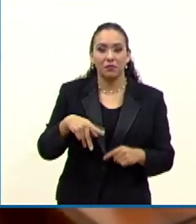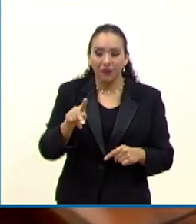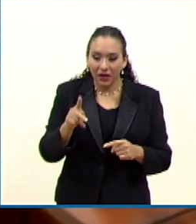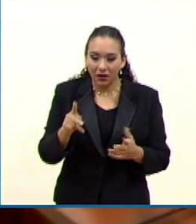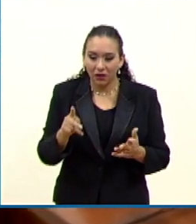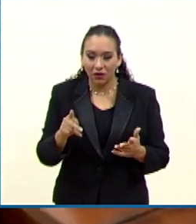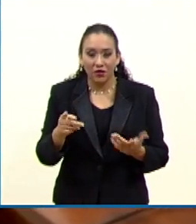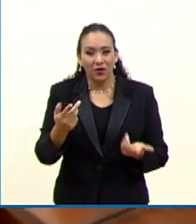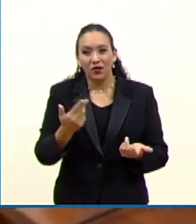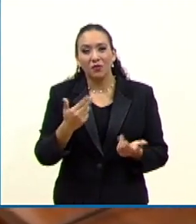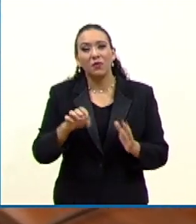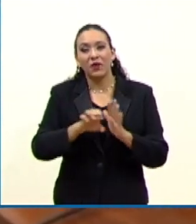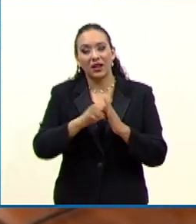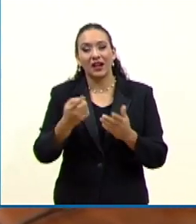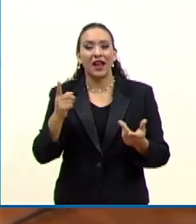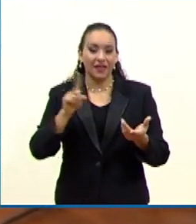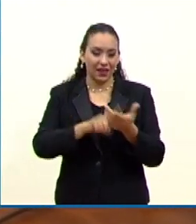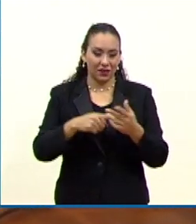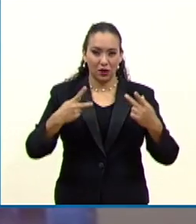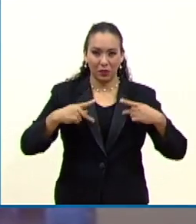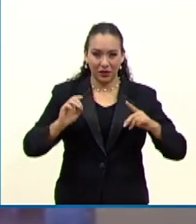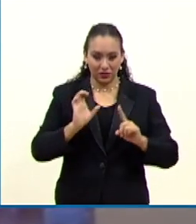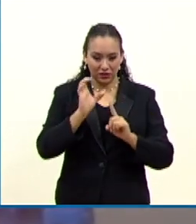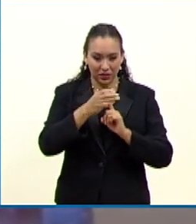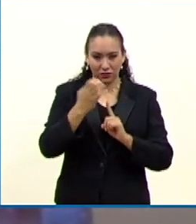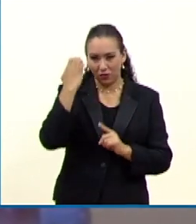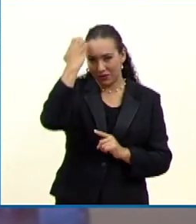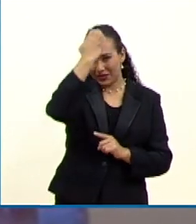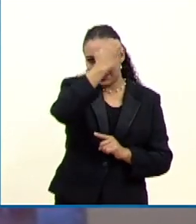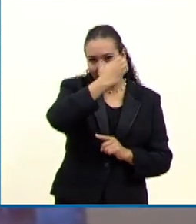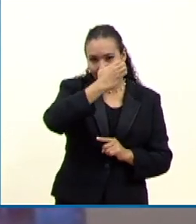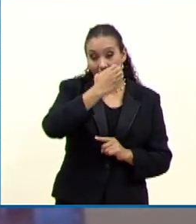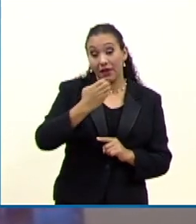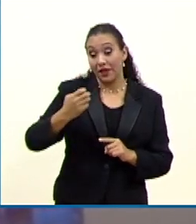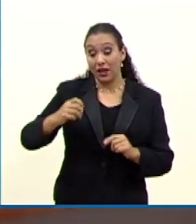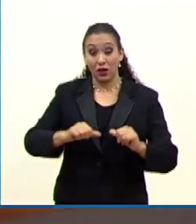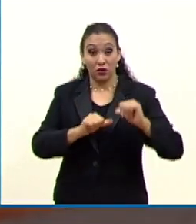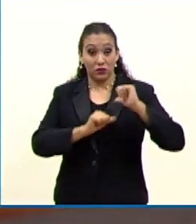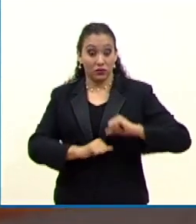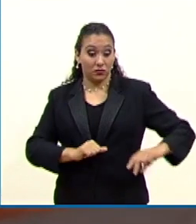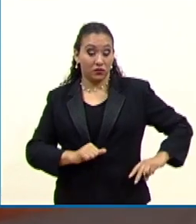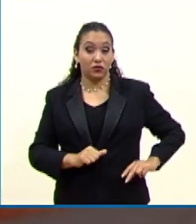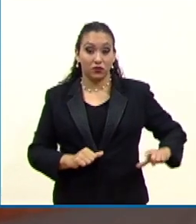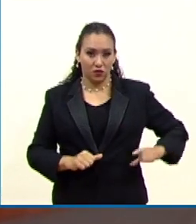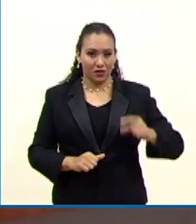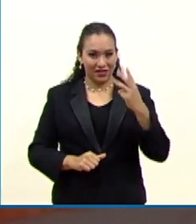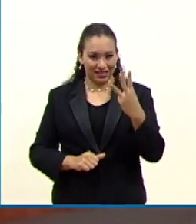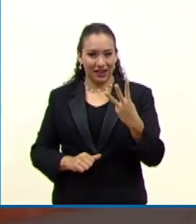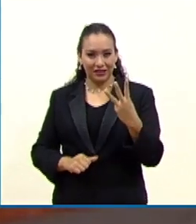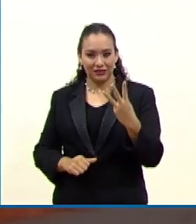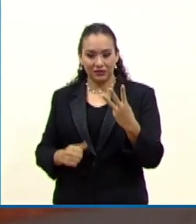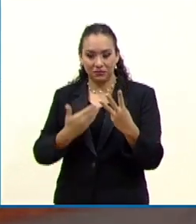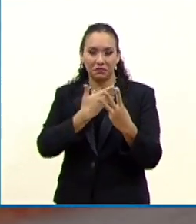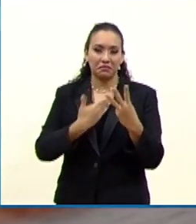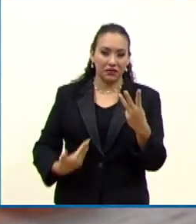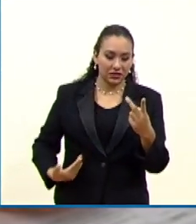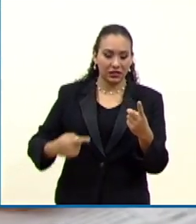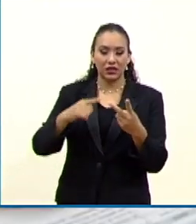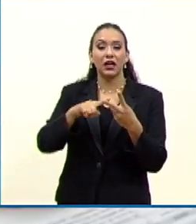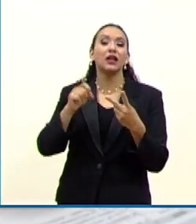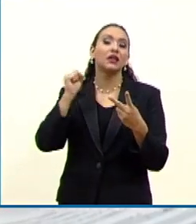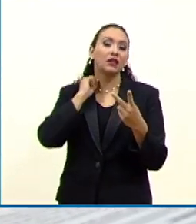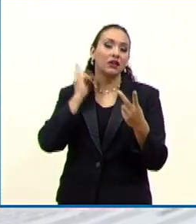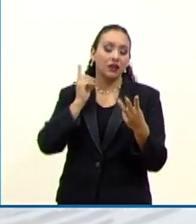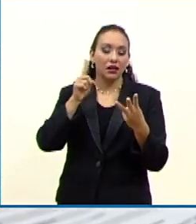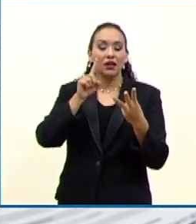si los integrantes de los comités de evaluación de los 3 poderes tienen evidentes vínculos con ellos, consideró la